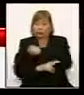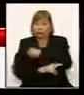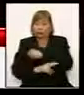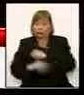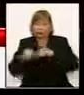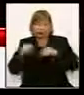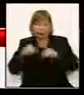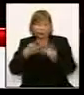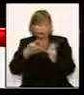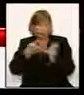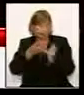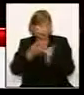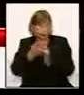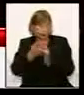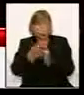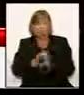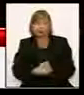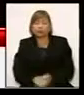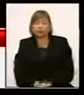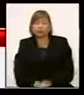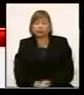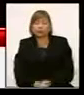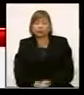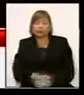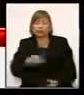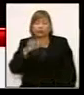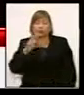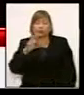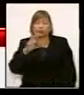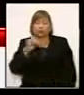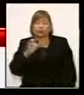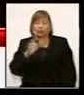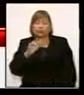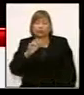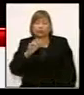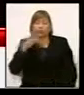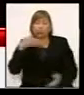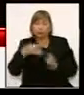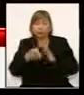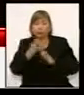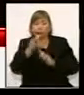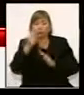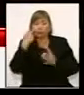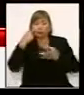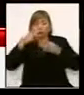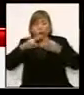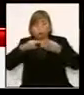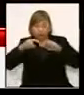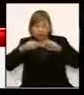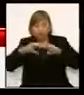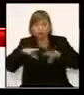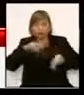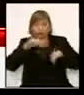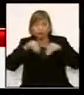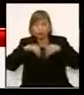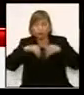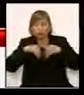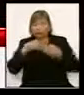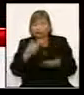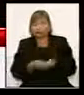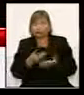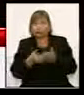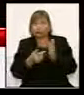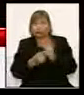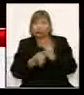en esa línea que Provías Nacional procede a revisar y aprobar el EDI presentado